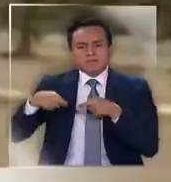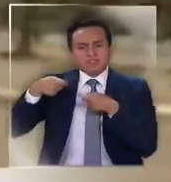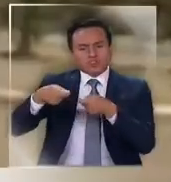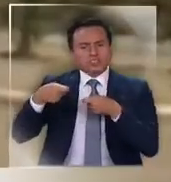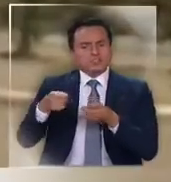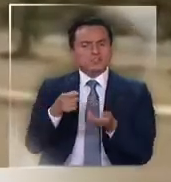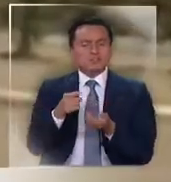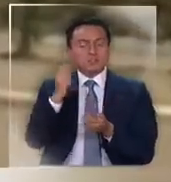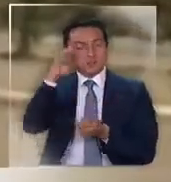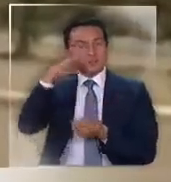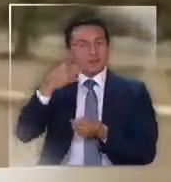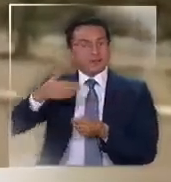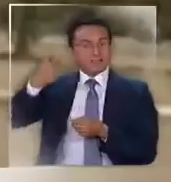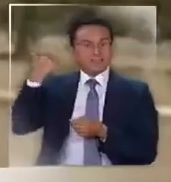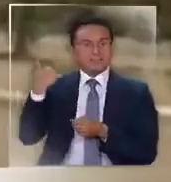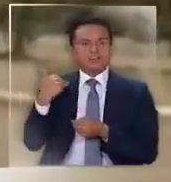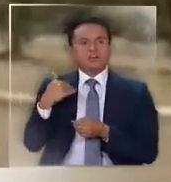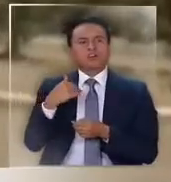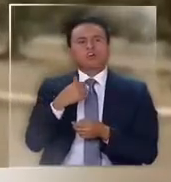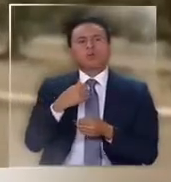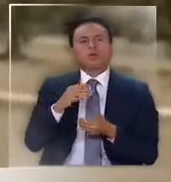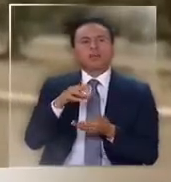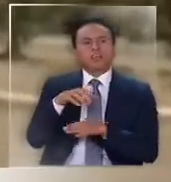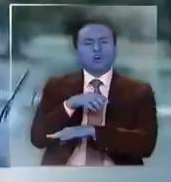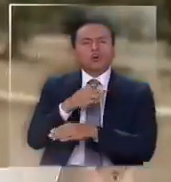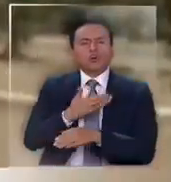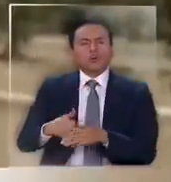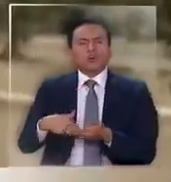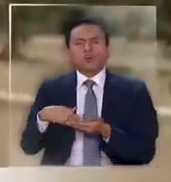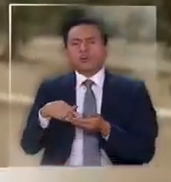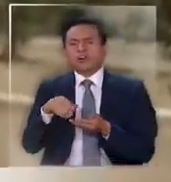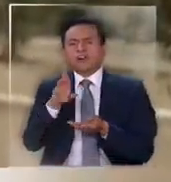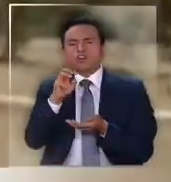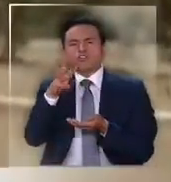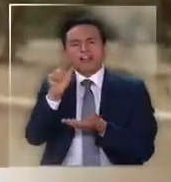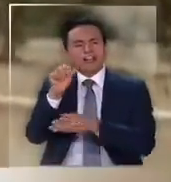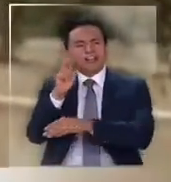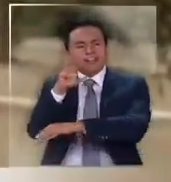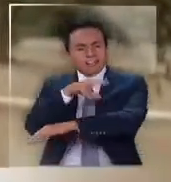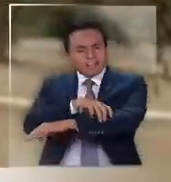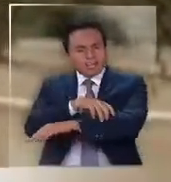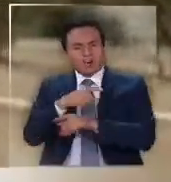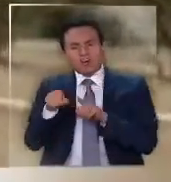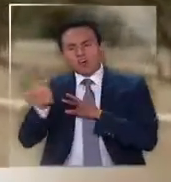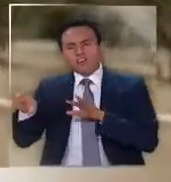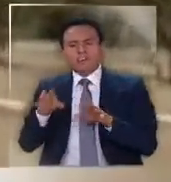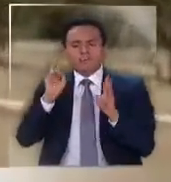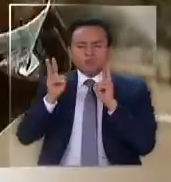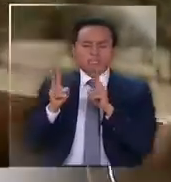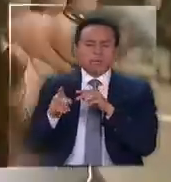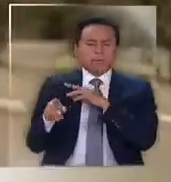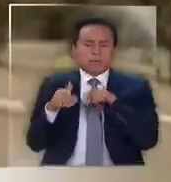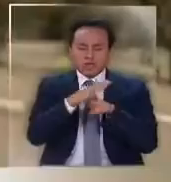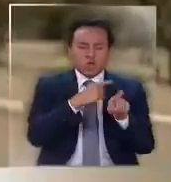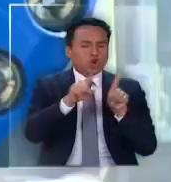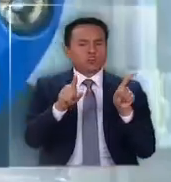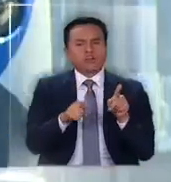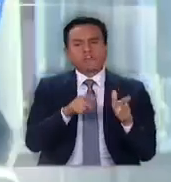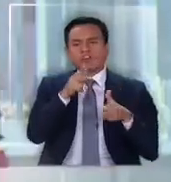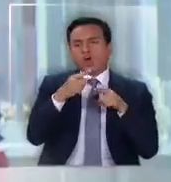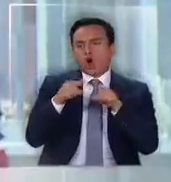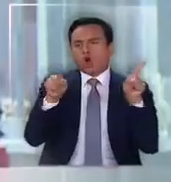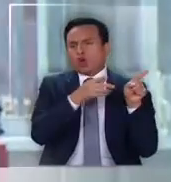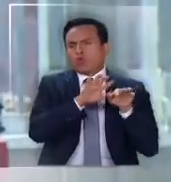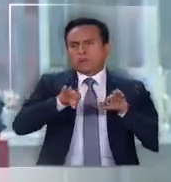pasaba anteriormente? Es que el gobierno regional hacía unas cosas, transporte hacía otra, metro hacía otra, ferrocarril hacía otra.